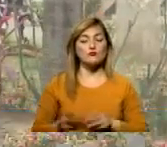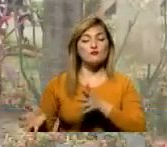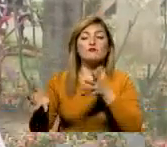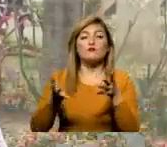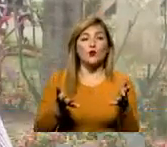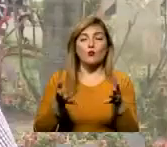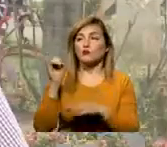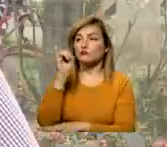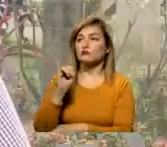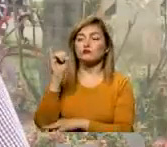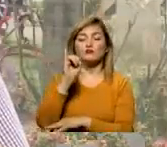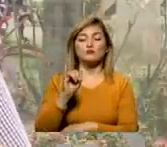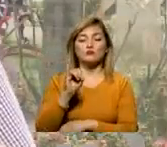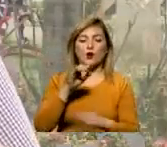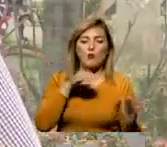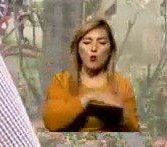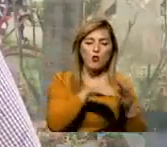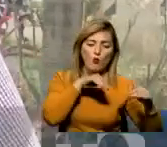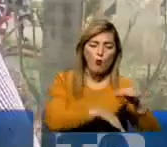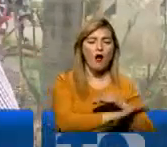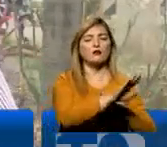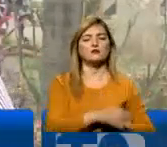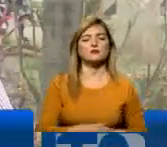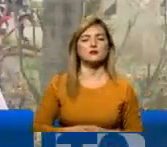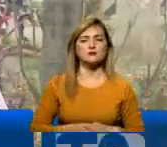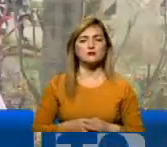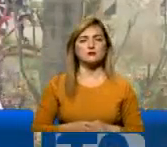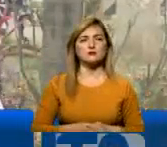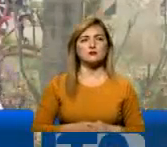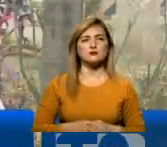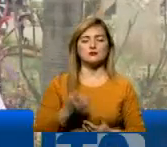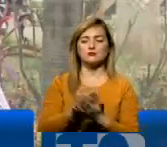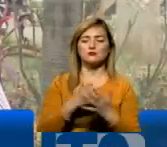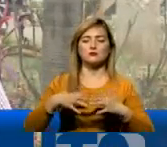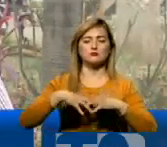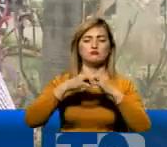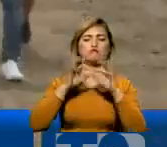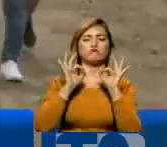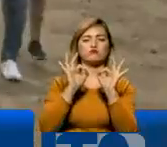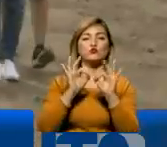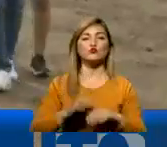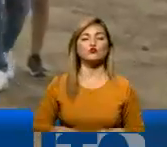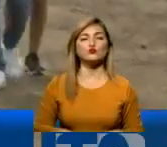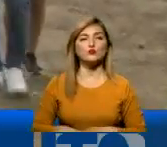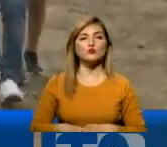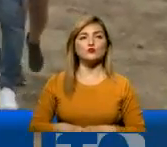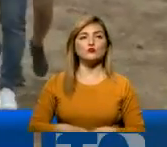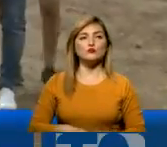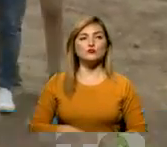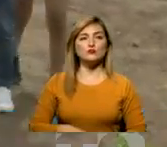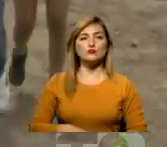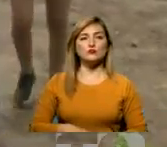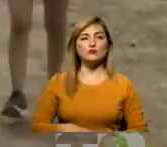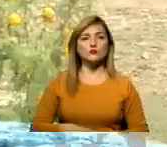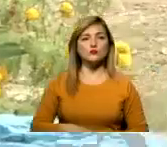para las industrias, para almacenarlo, etcétera. Y por eso es de que la reactivación económica es excelente.